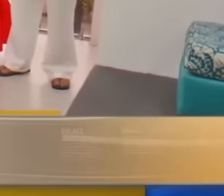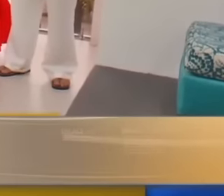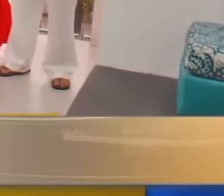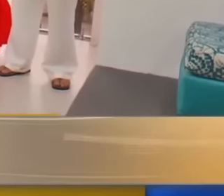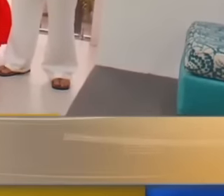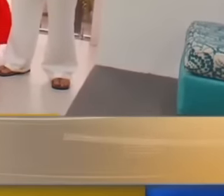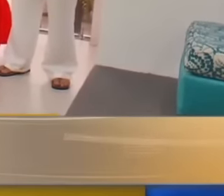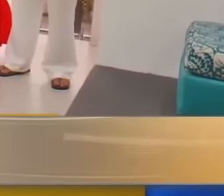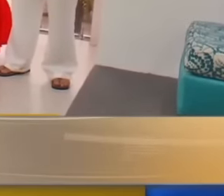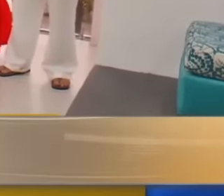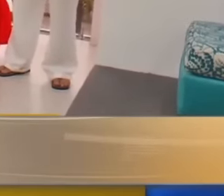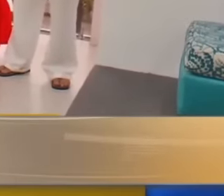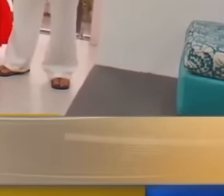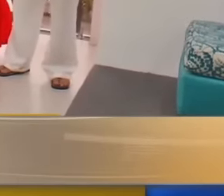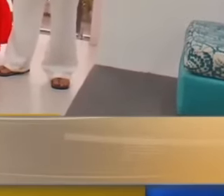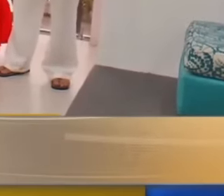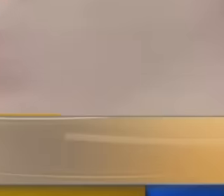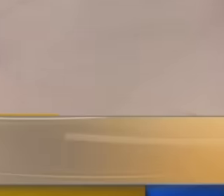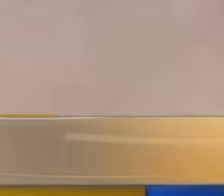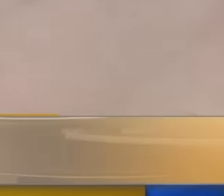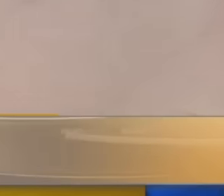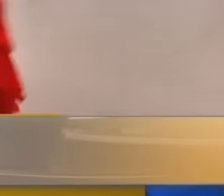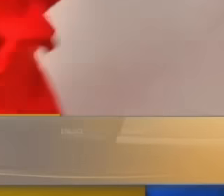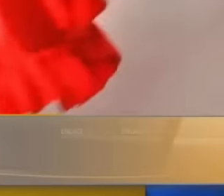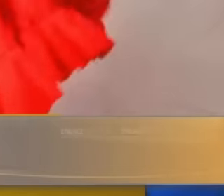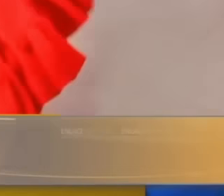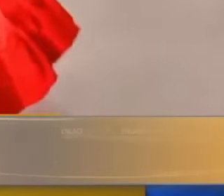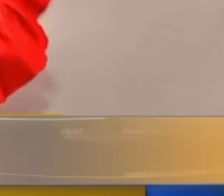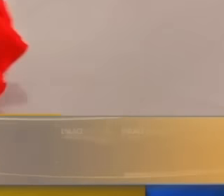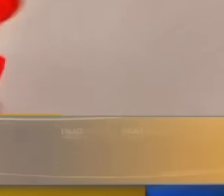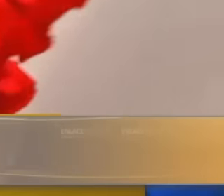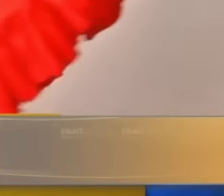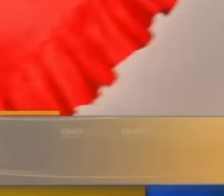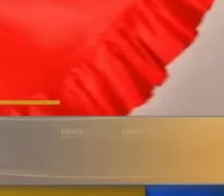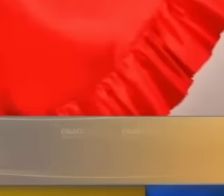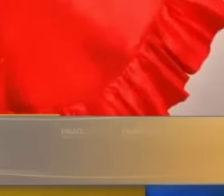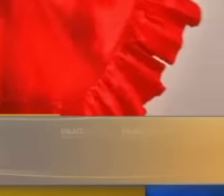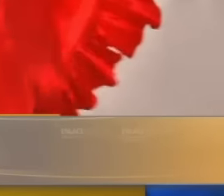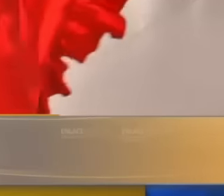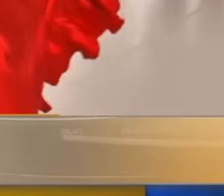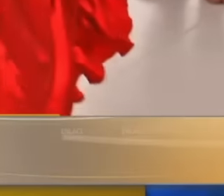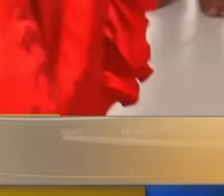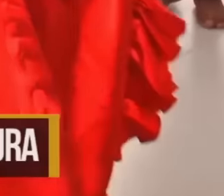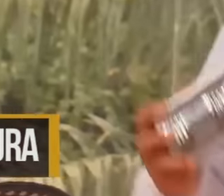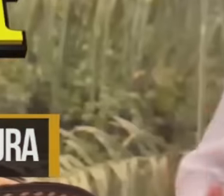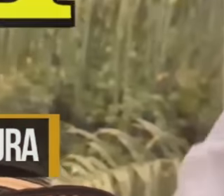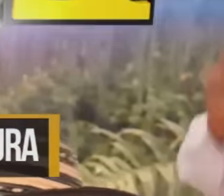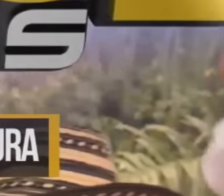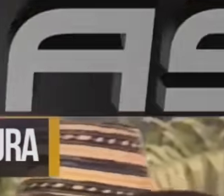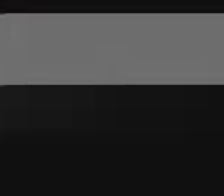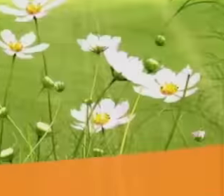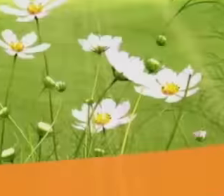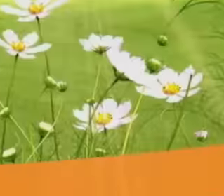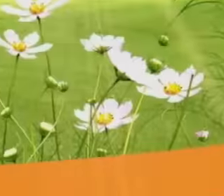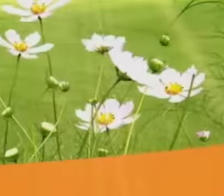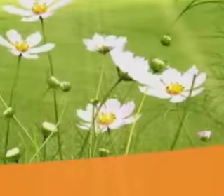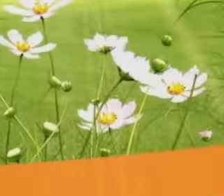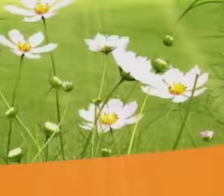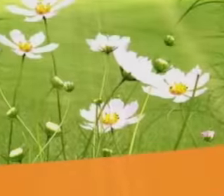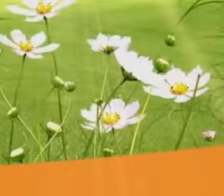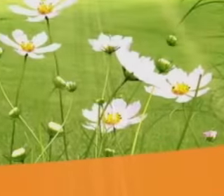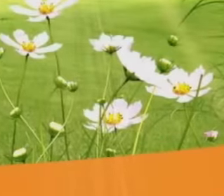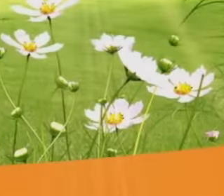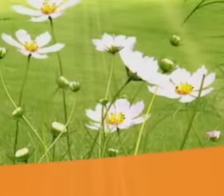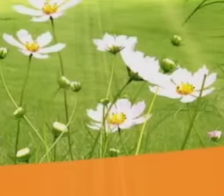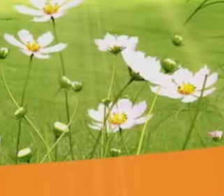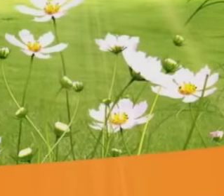noche en el Paseo de la Cultura. Bailarines de todas las edades danzarán al ritmo de esta cumbia de reconocimiento mundial. Con el